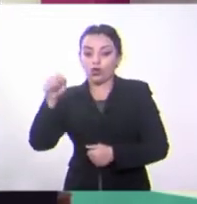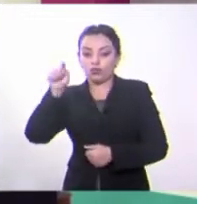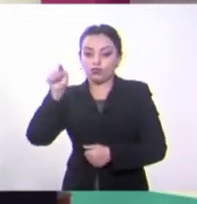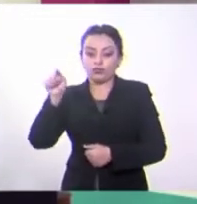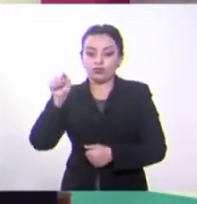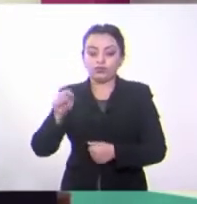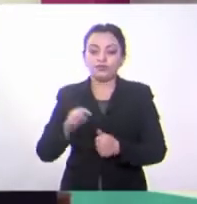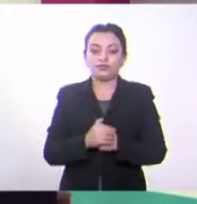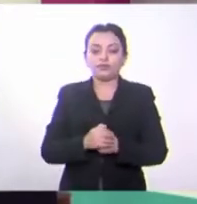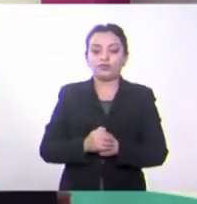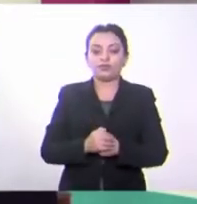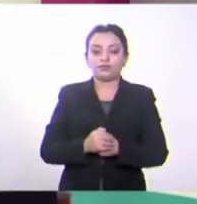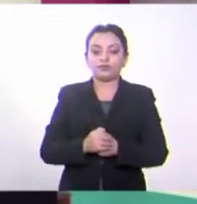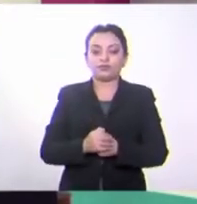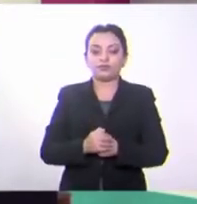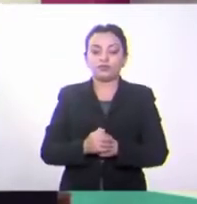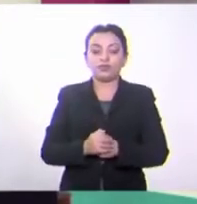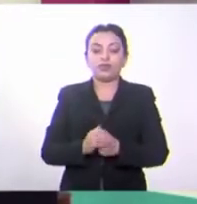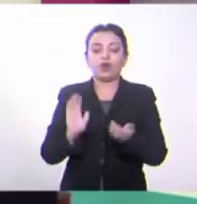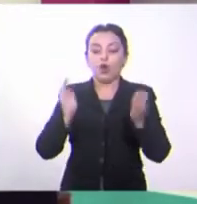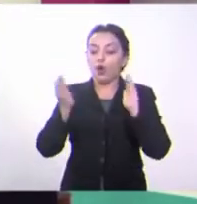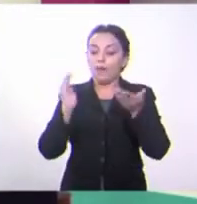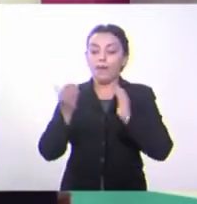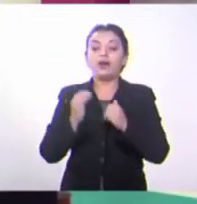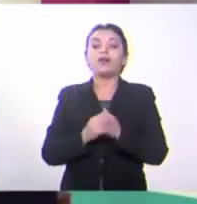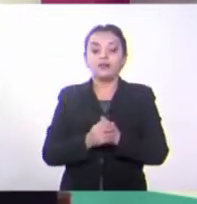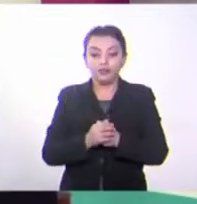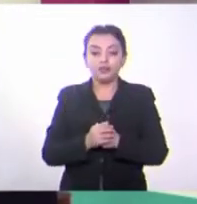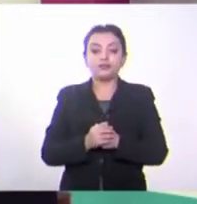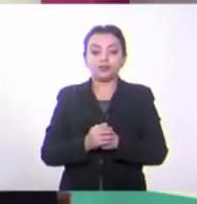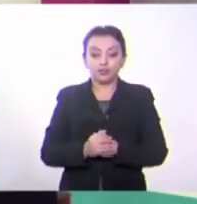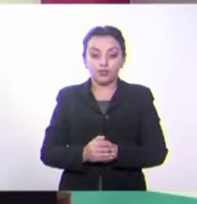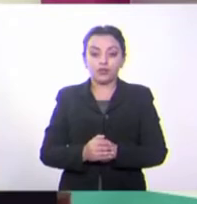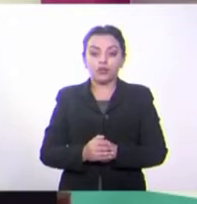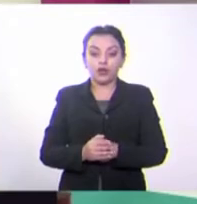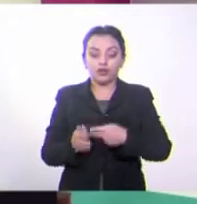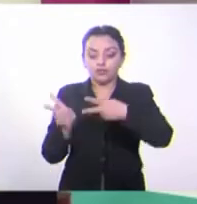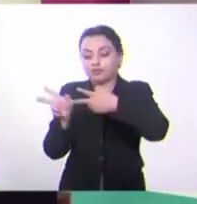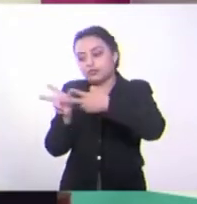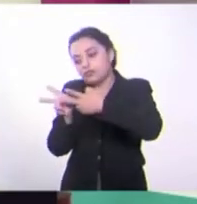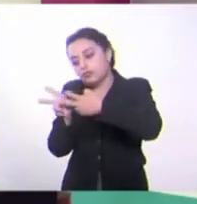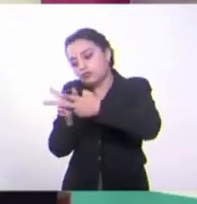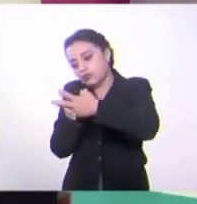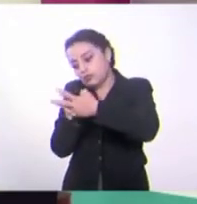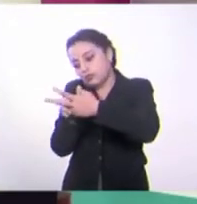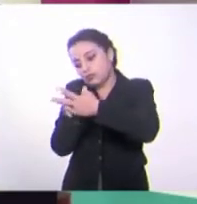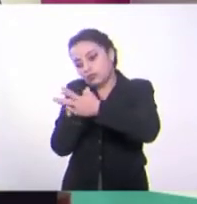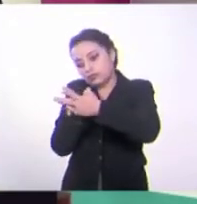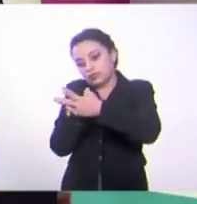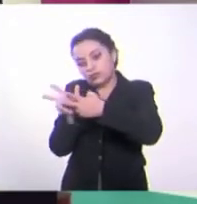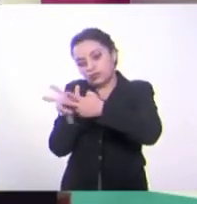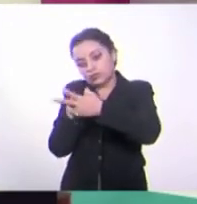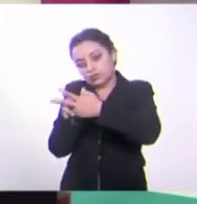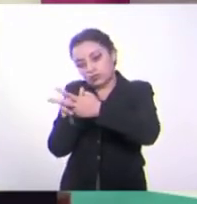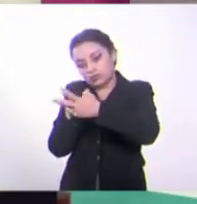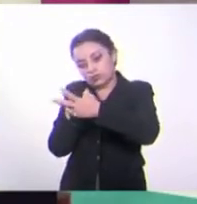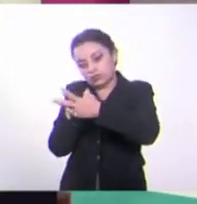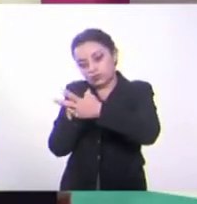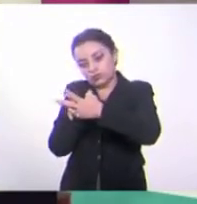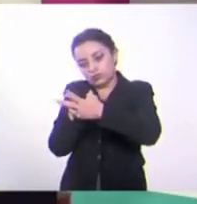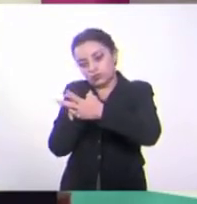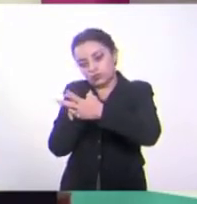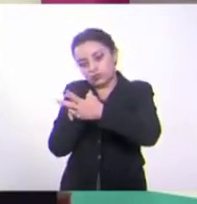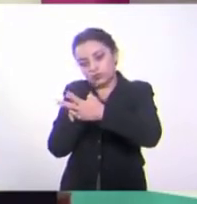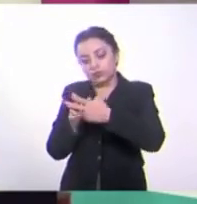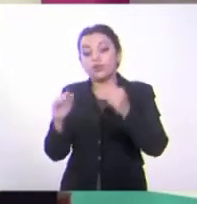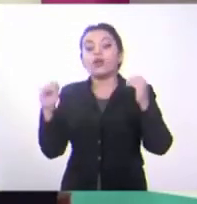también corroboramos que en efecto los ángulos son iguales. Compruébalo. Bien, voy a asegurarme que